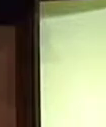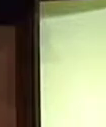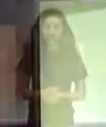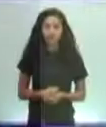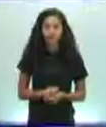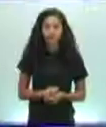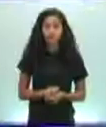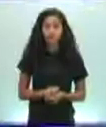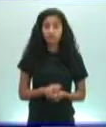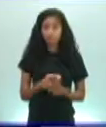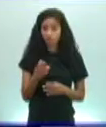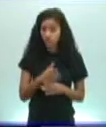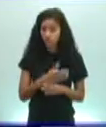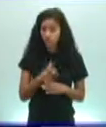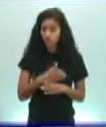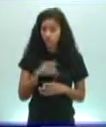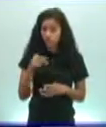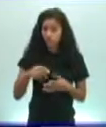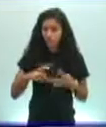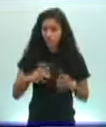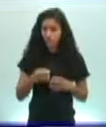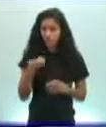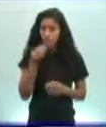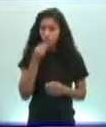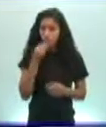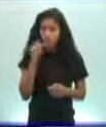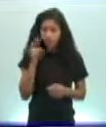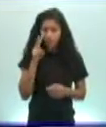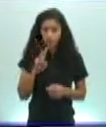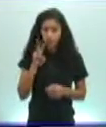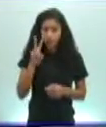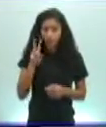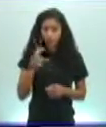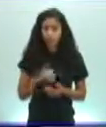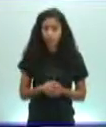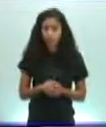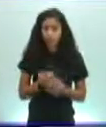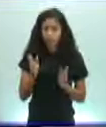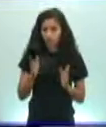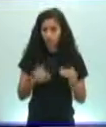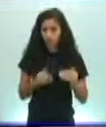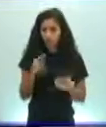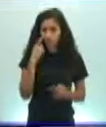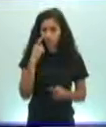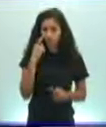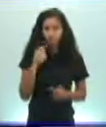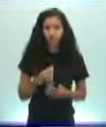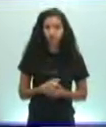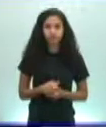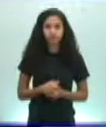¿Será diferente este procedimiento para calcular el volumen del cubo? Vamos a verlo.